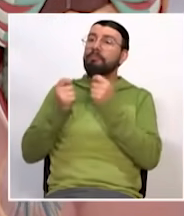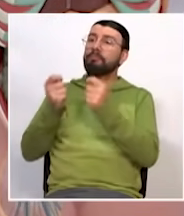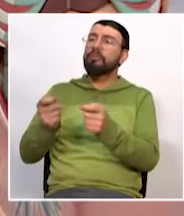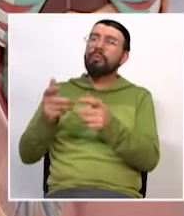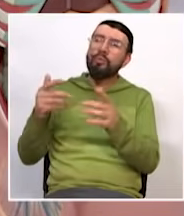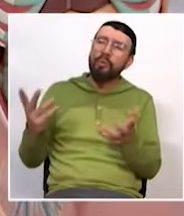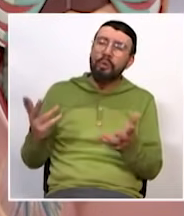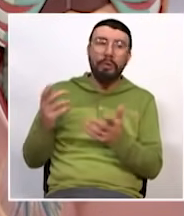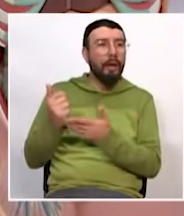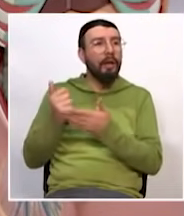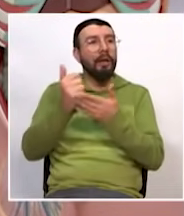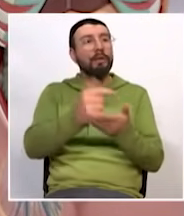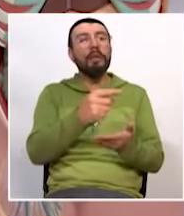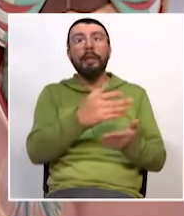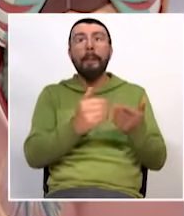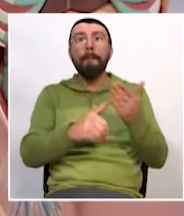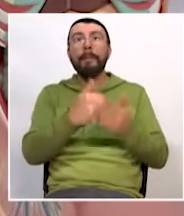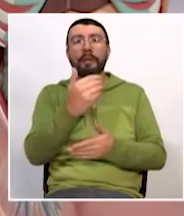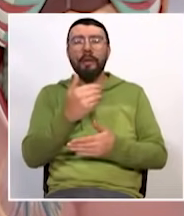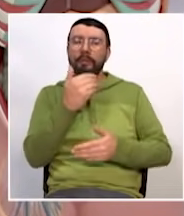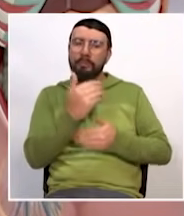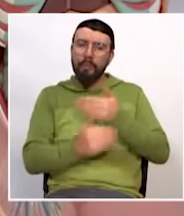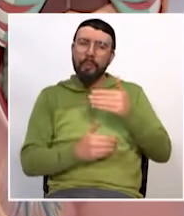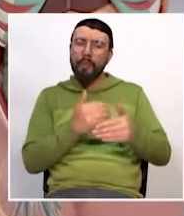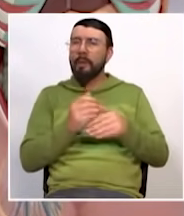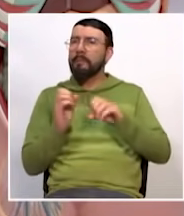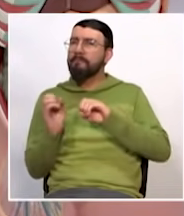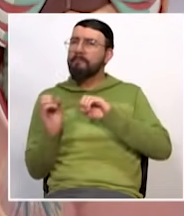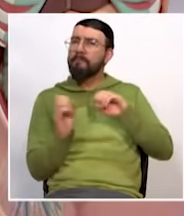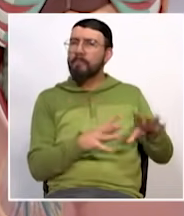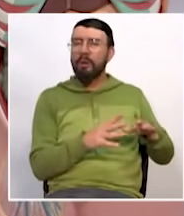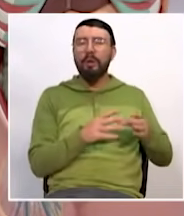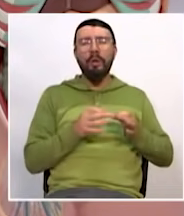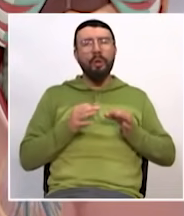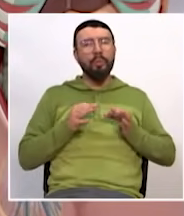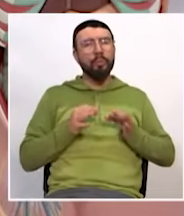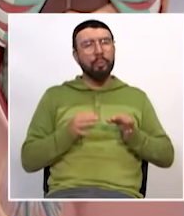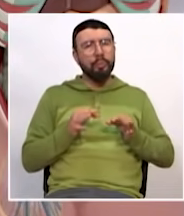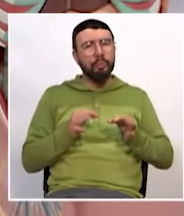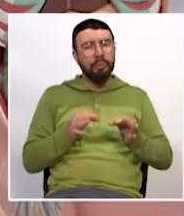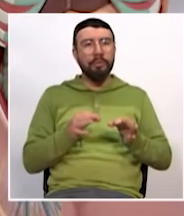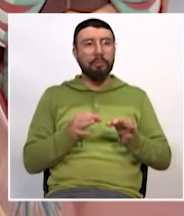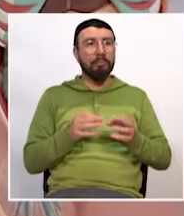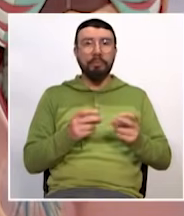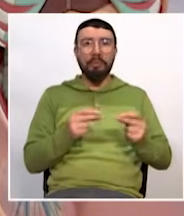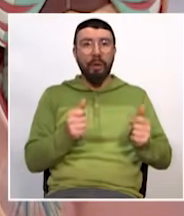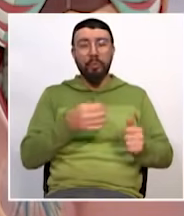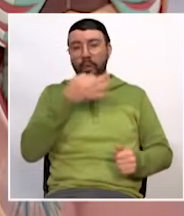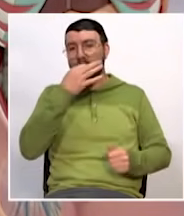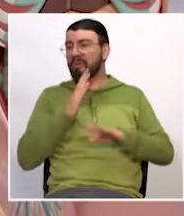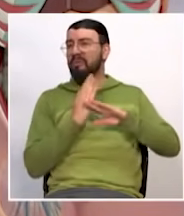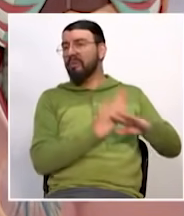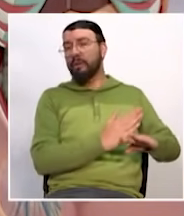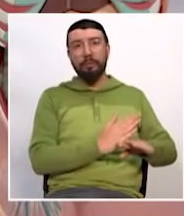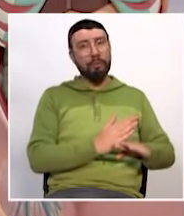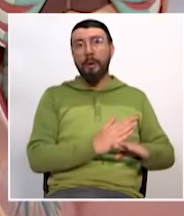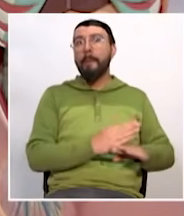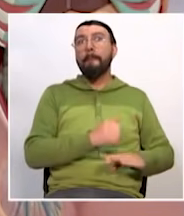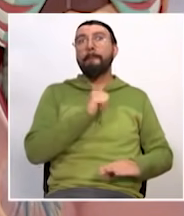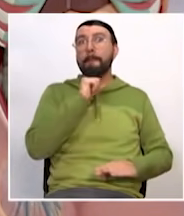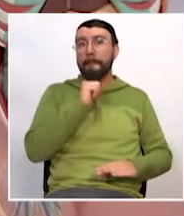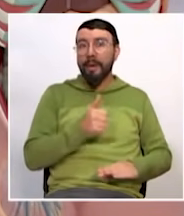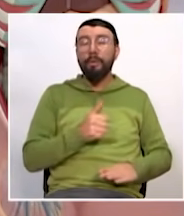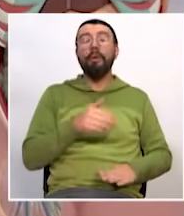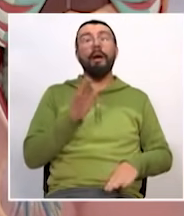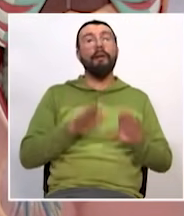como la persona debe comenzar a dejarlos en una forma lenta y gradual porque interrumpir los de pago a veces es más perjudicial y más